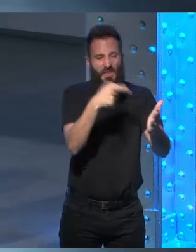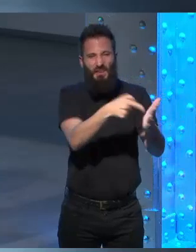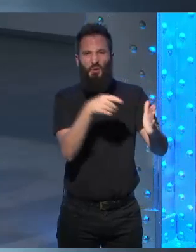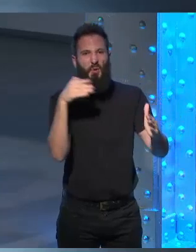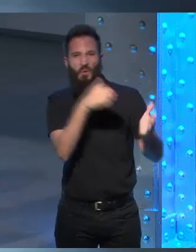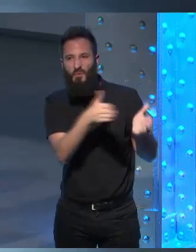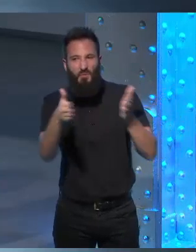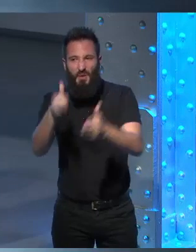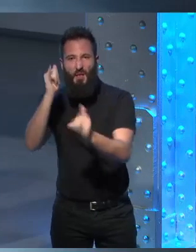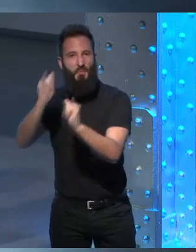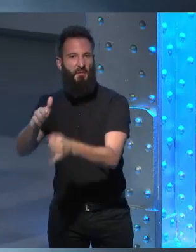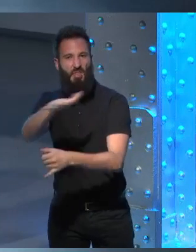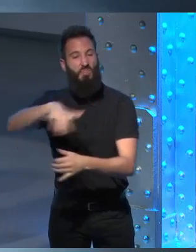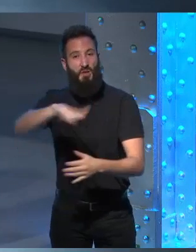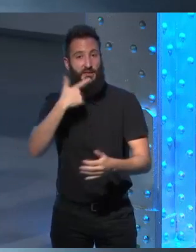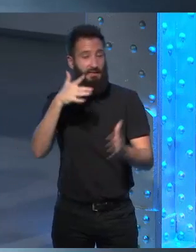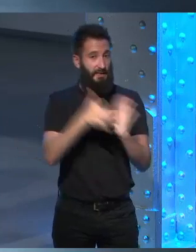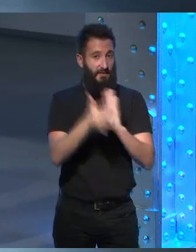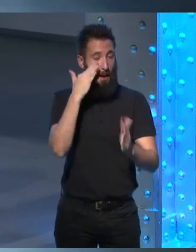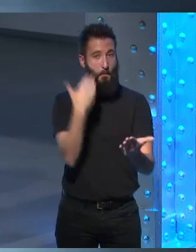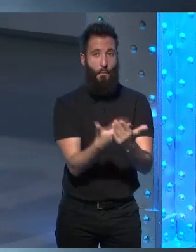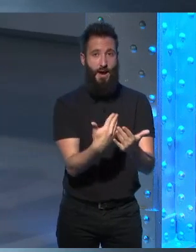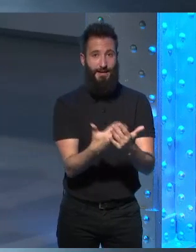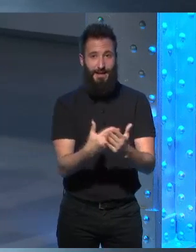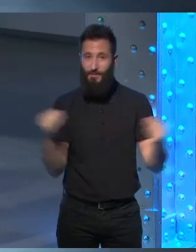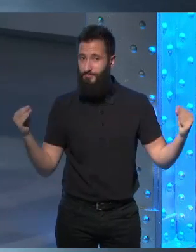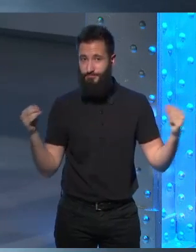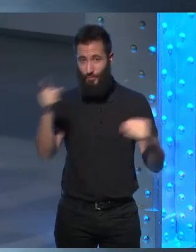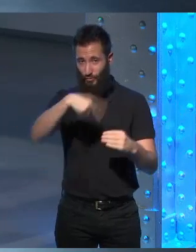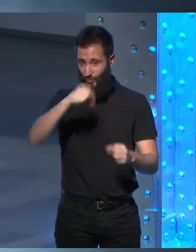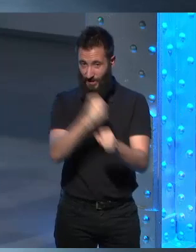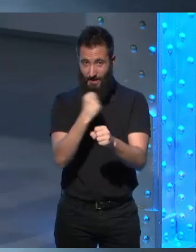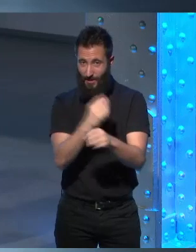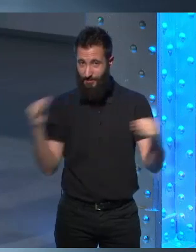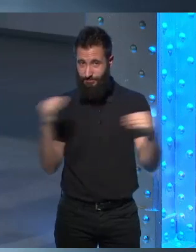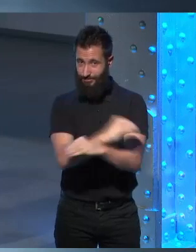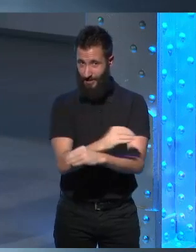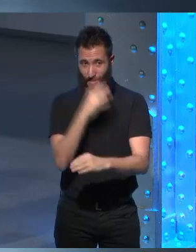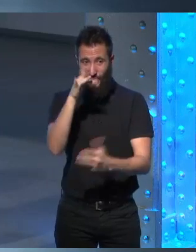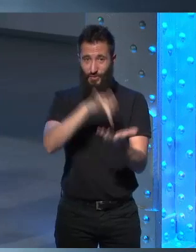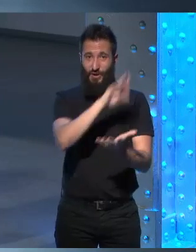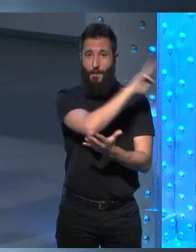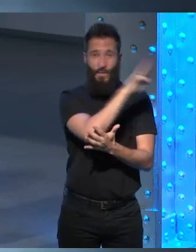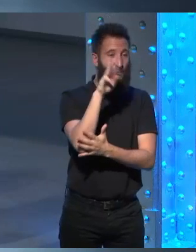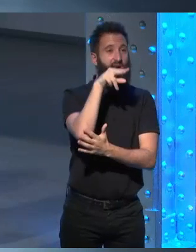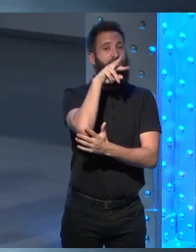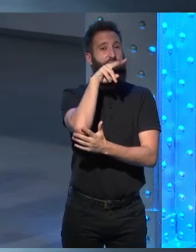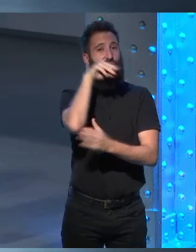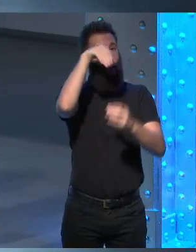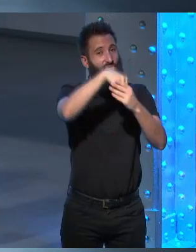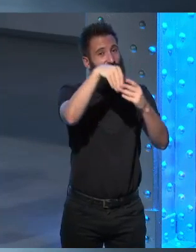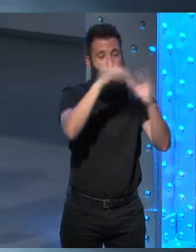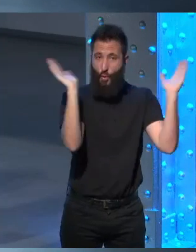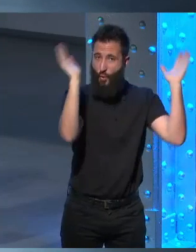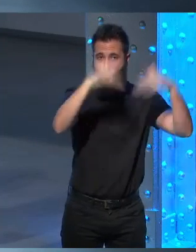quiere llevar, y sobre todo creo que es una muestra de justo lo contrario a lo que hacéis todos vosotros, porque un PowerPoint nunca tiene narrativa. Y ese puede